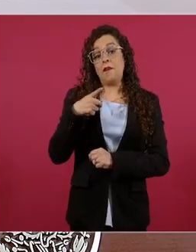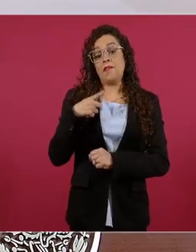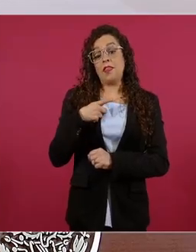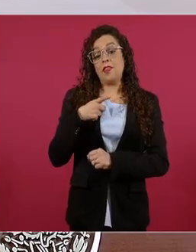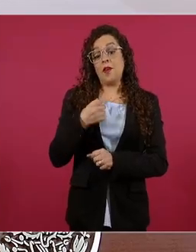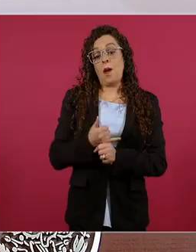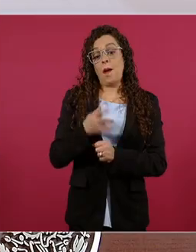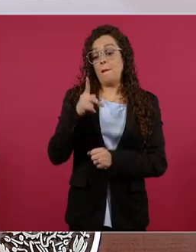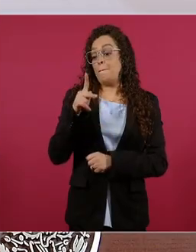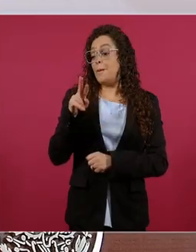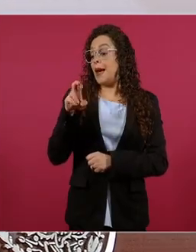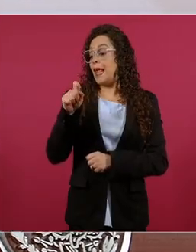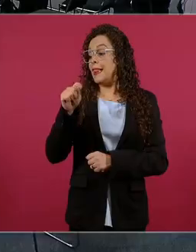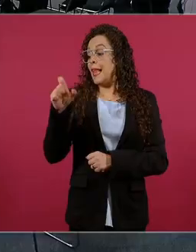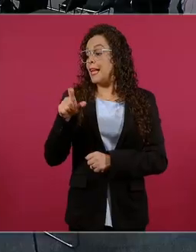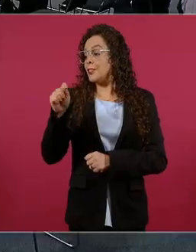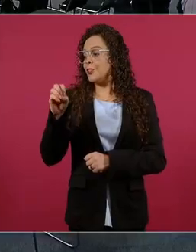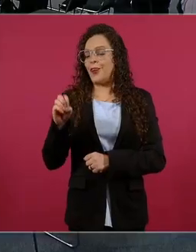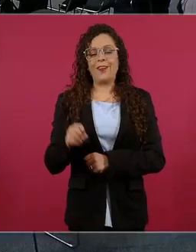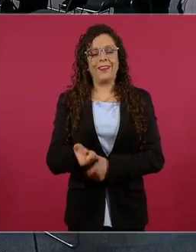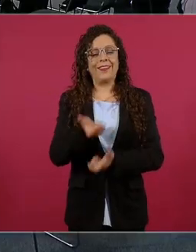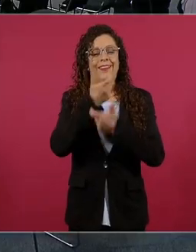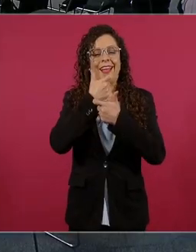el debido proceso.